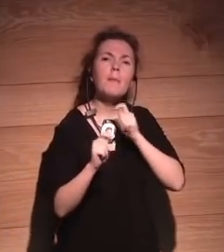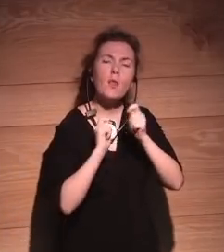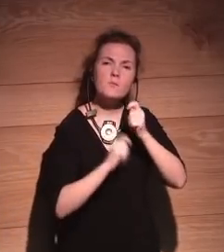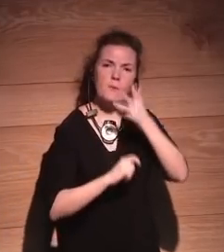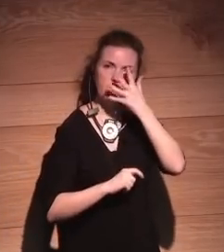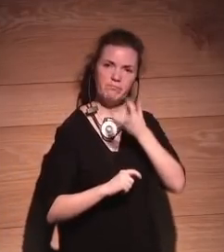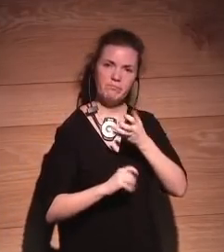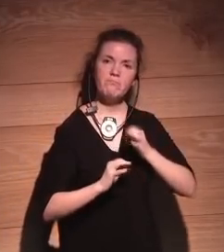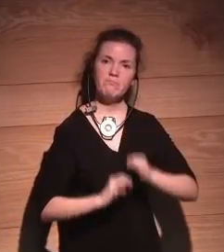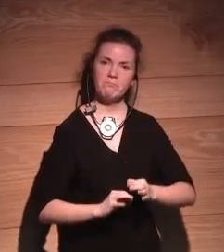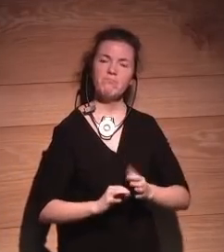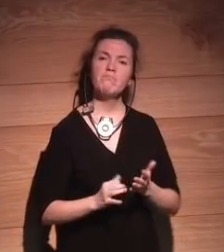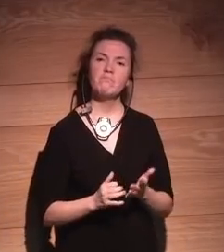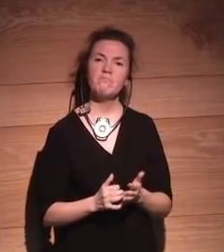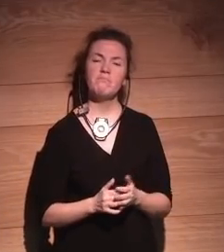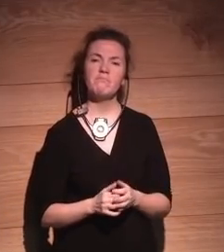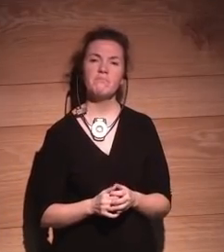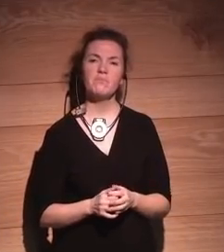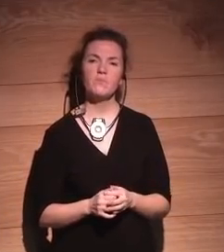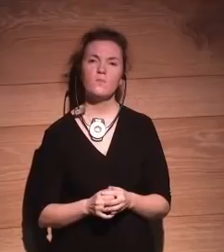serio. Y